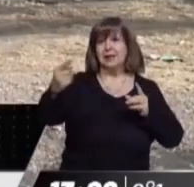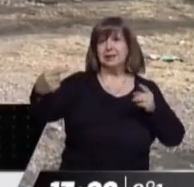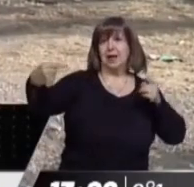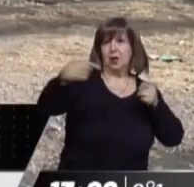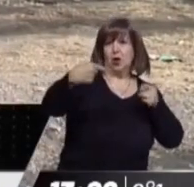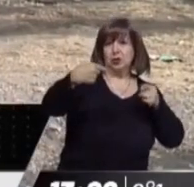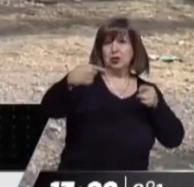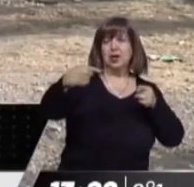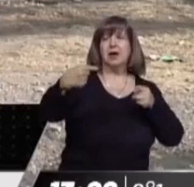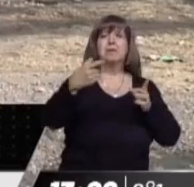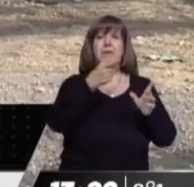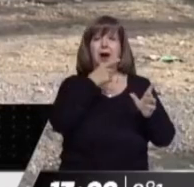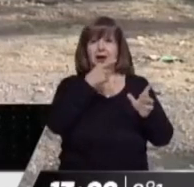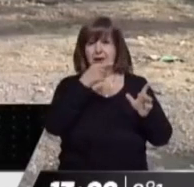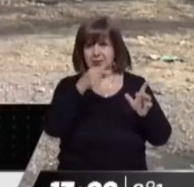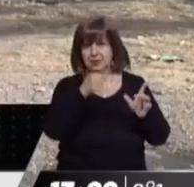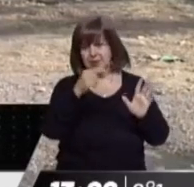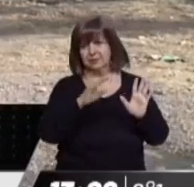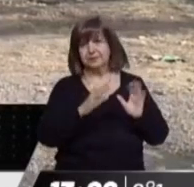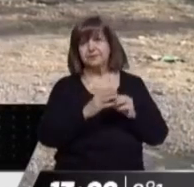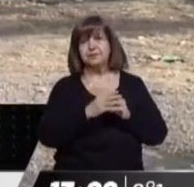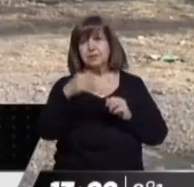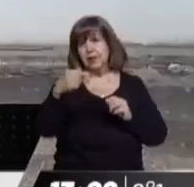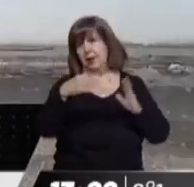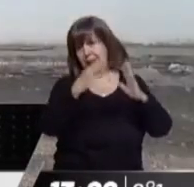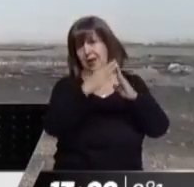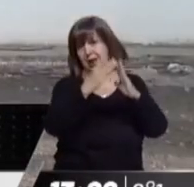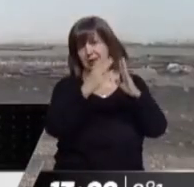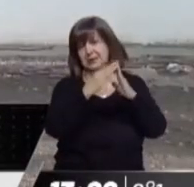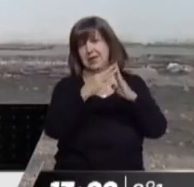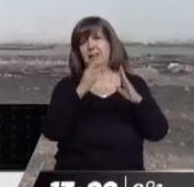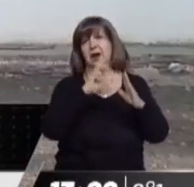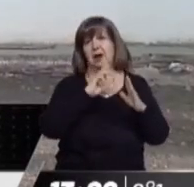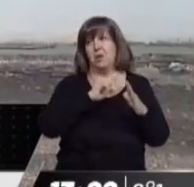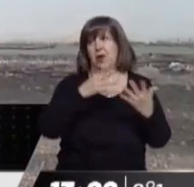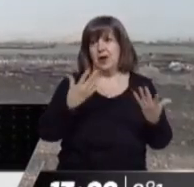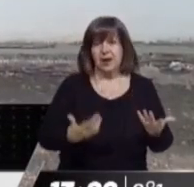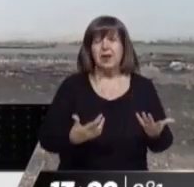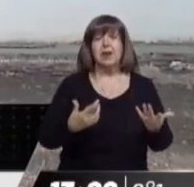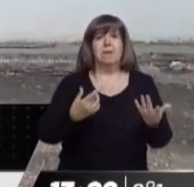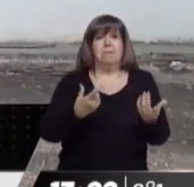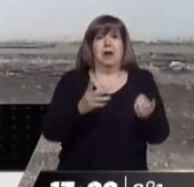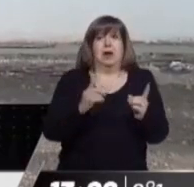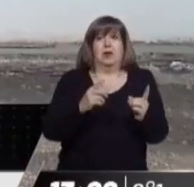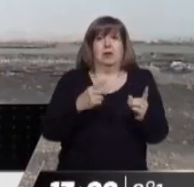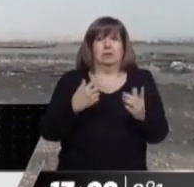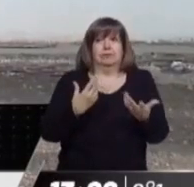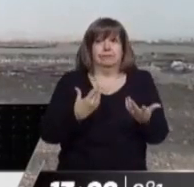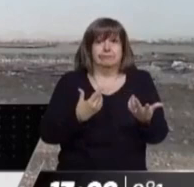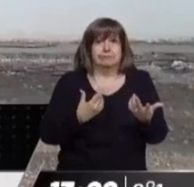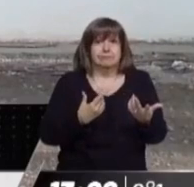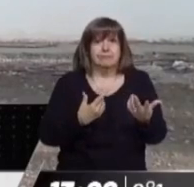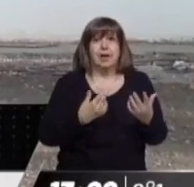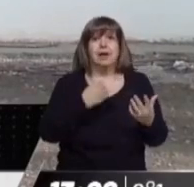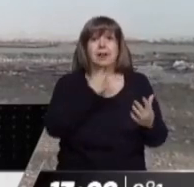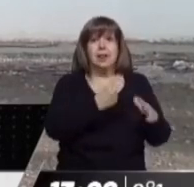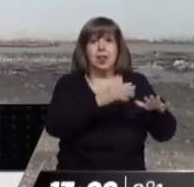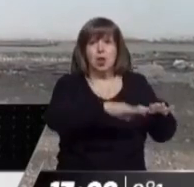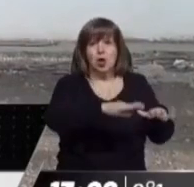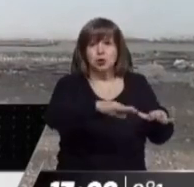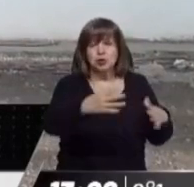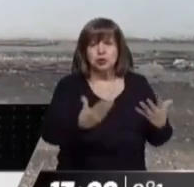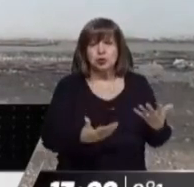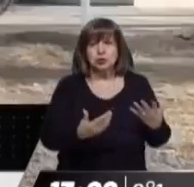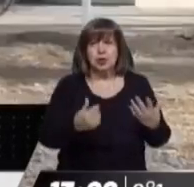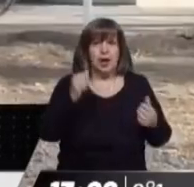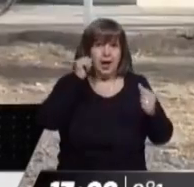allí este ataque a hacia la vivienda de esta mujer pero lo cierto Es que podría haber pasado algo peor No porque